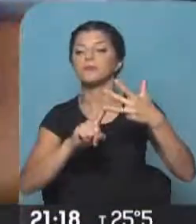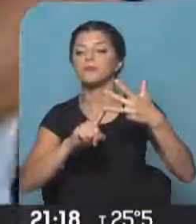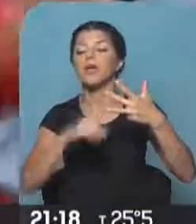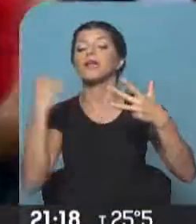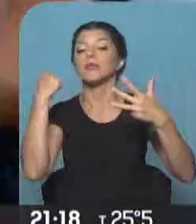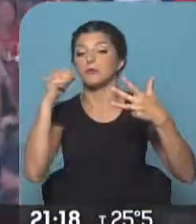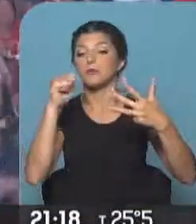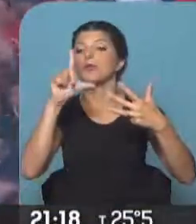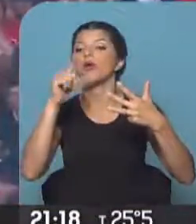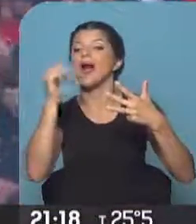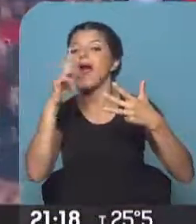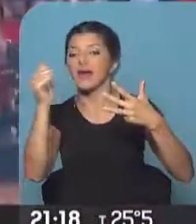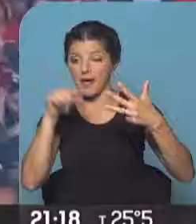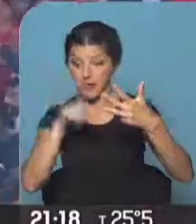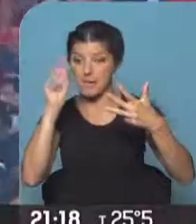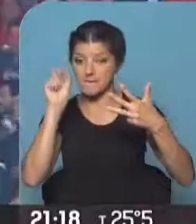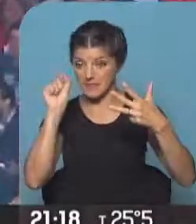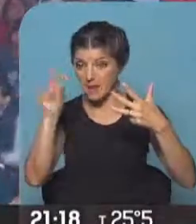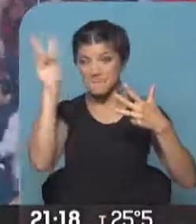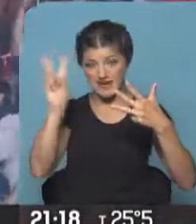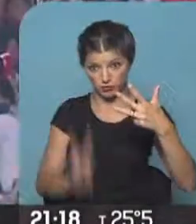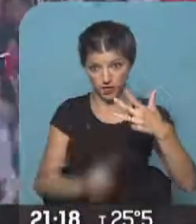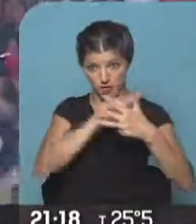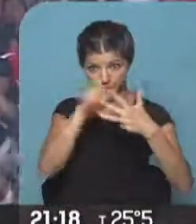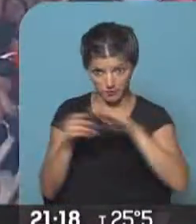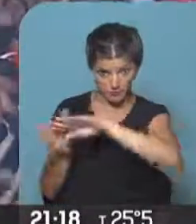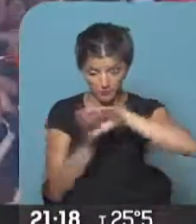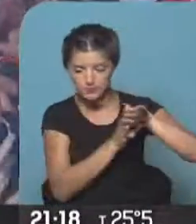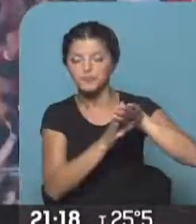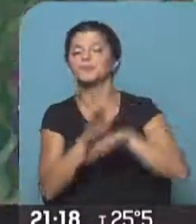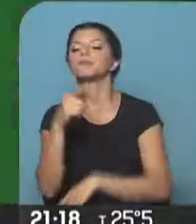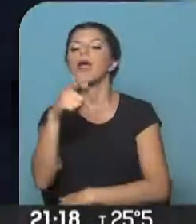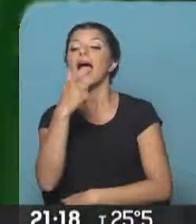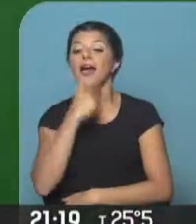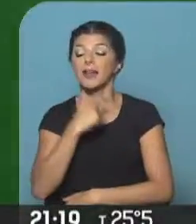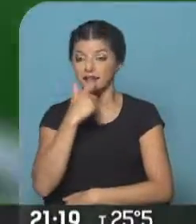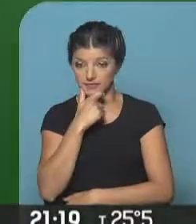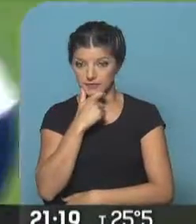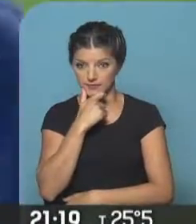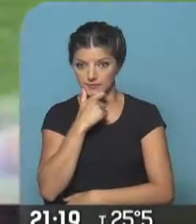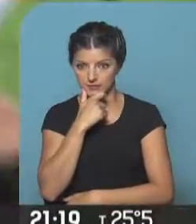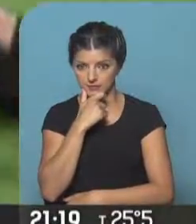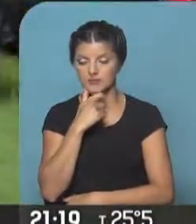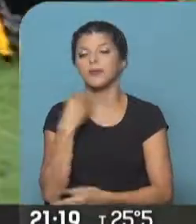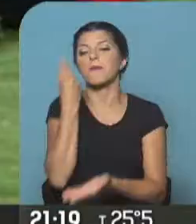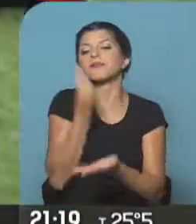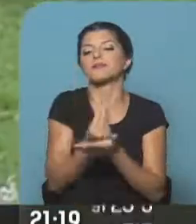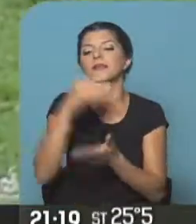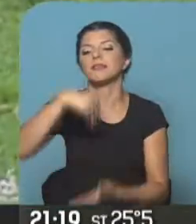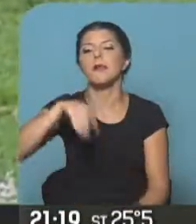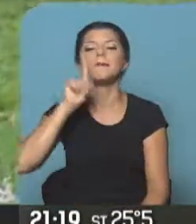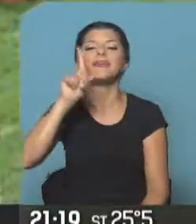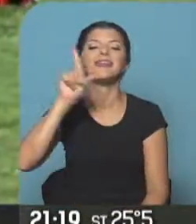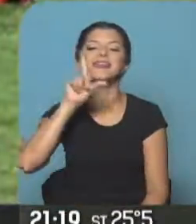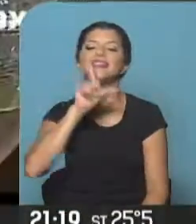Deportivo Lara de Venezuela. Racing, con Diego Milito como flamante manager y el